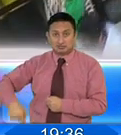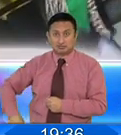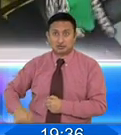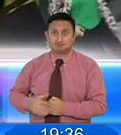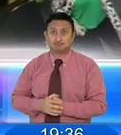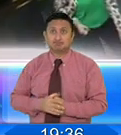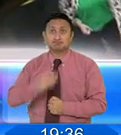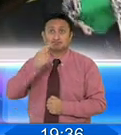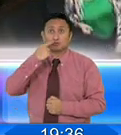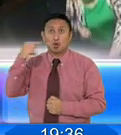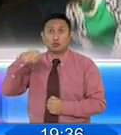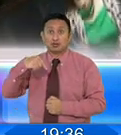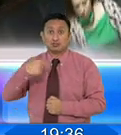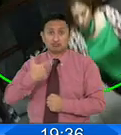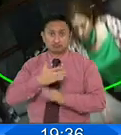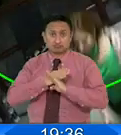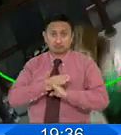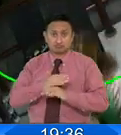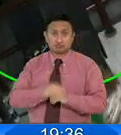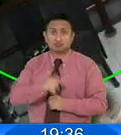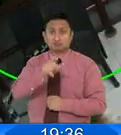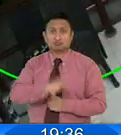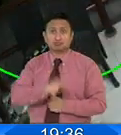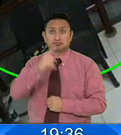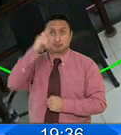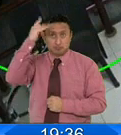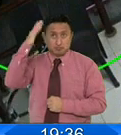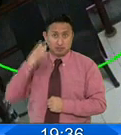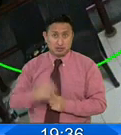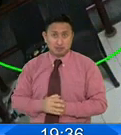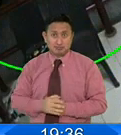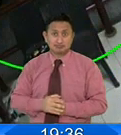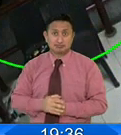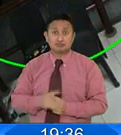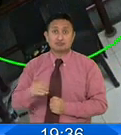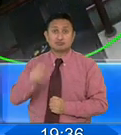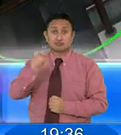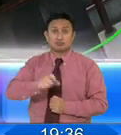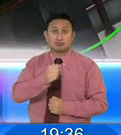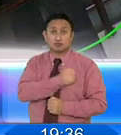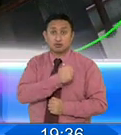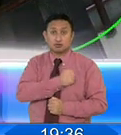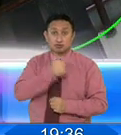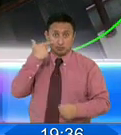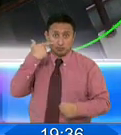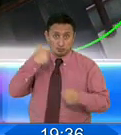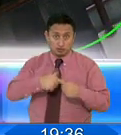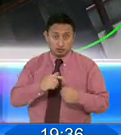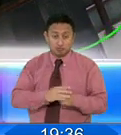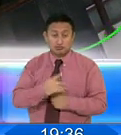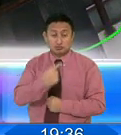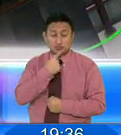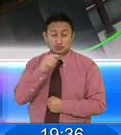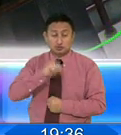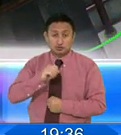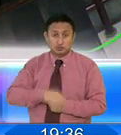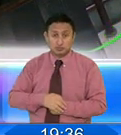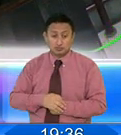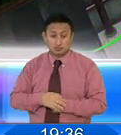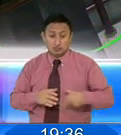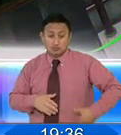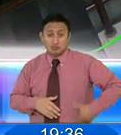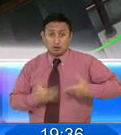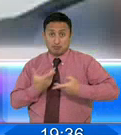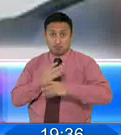disparó para defenderse es el sujeto de camiseta amarilla, dueño de la estación de servicio. Él cuenta que tuvo que usar el arma en defensa